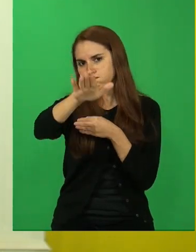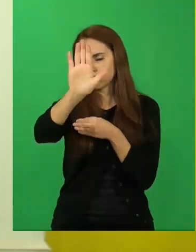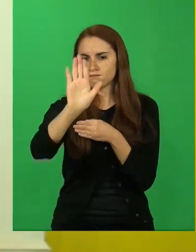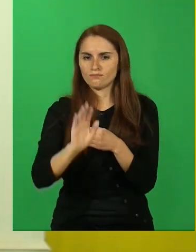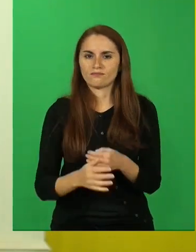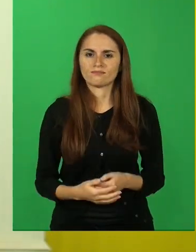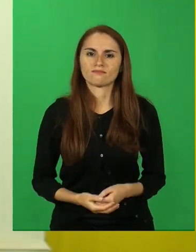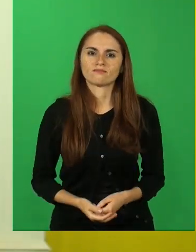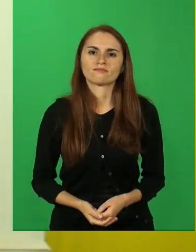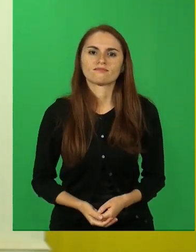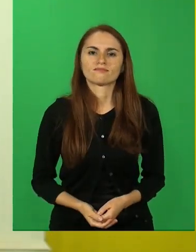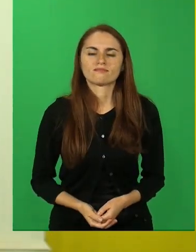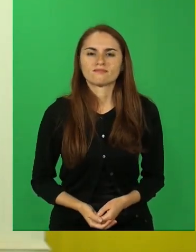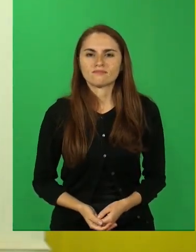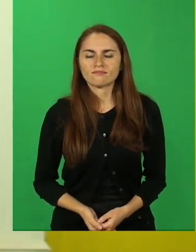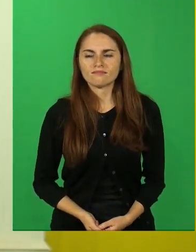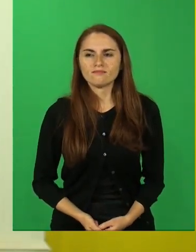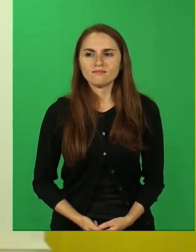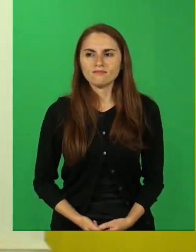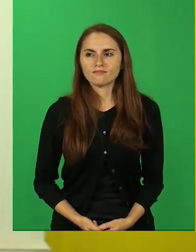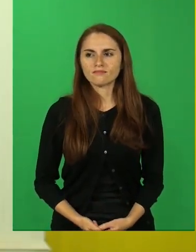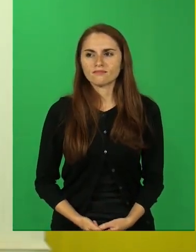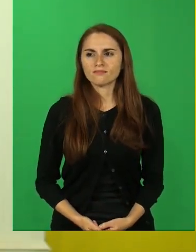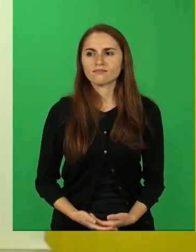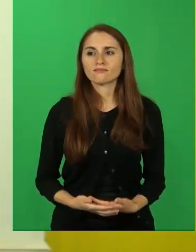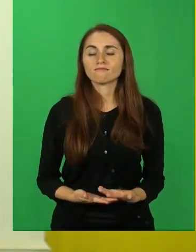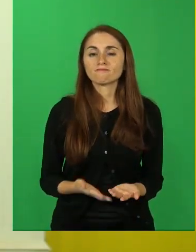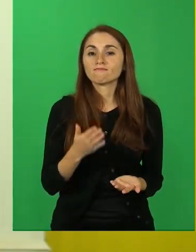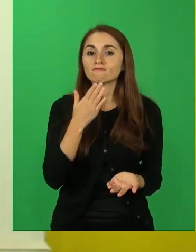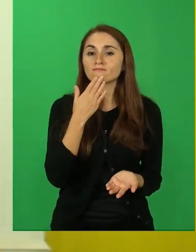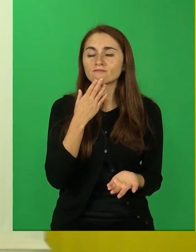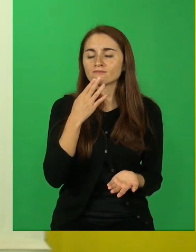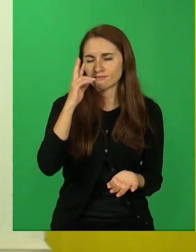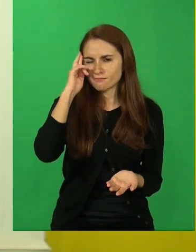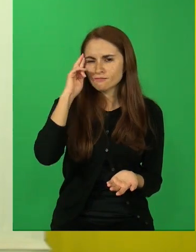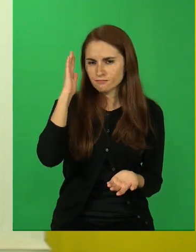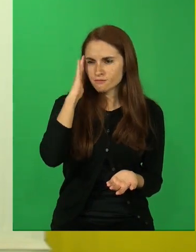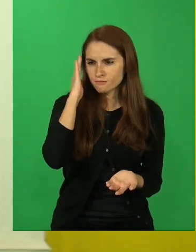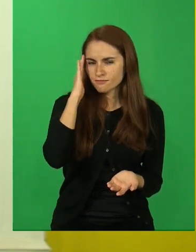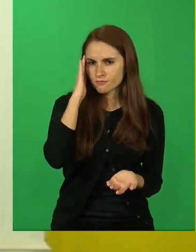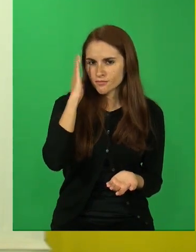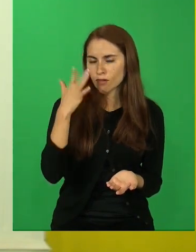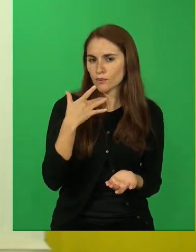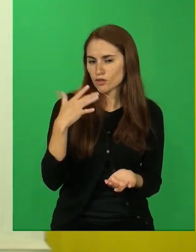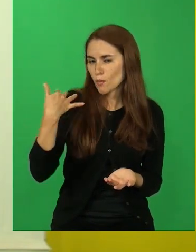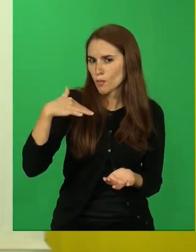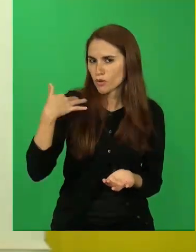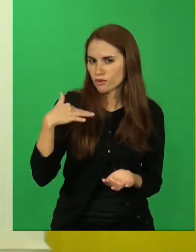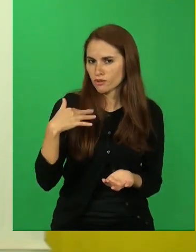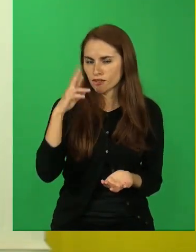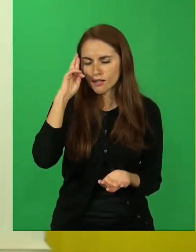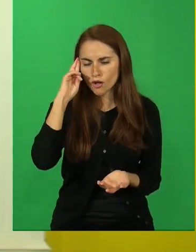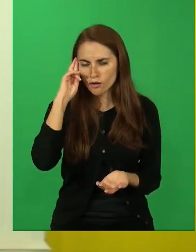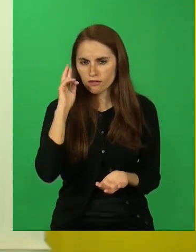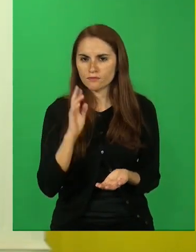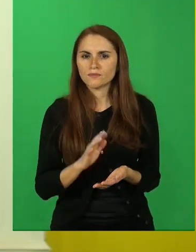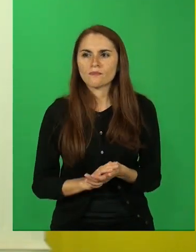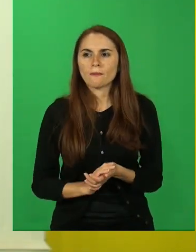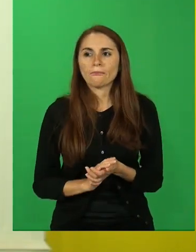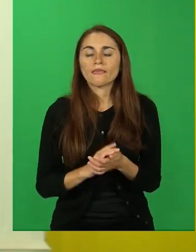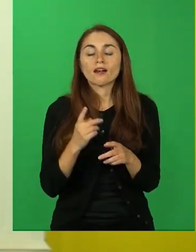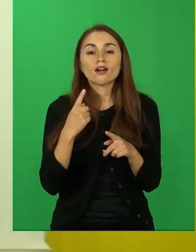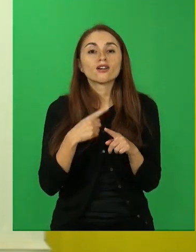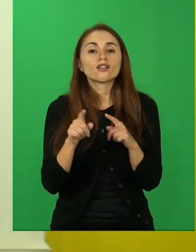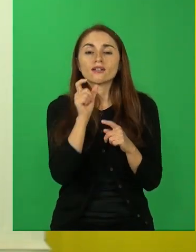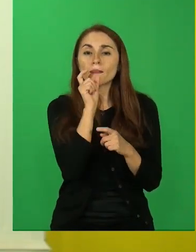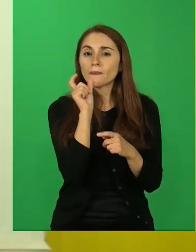los múltiplos son infinitos. No te olvides de esos detalles porque son importantes. Veamos entonces el